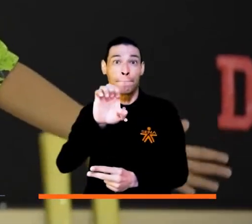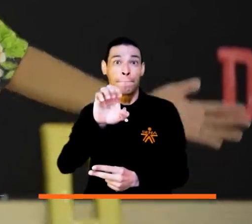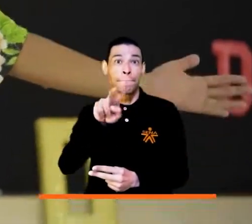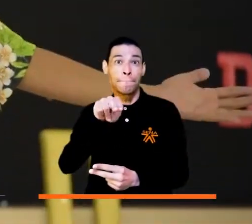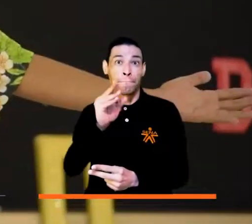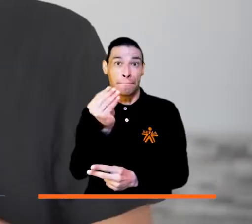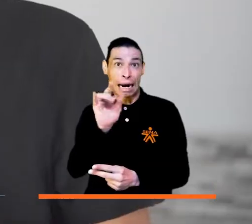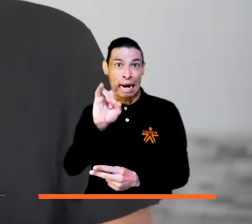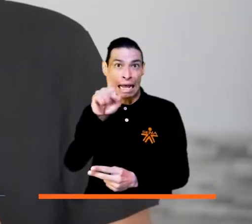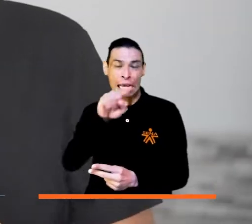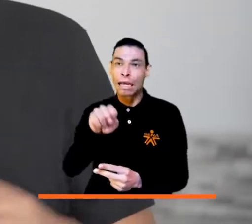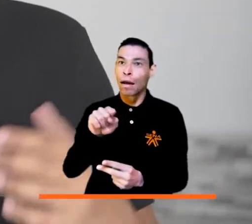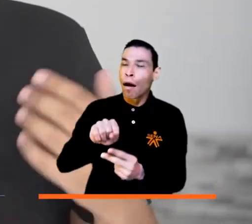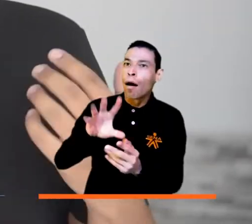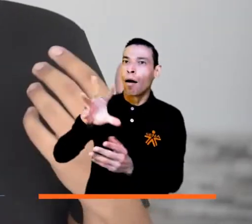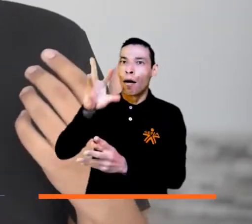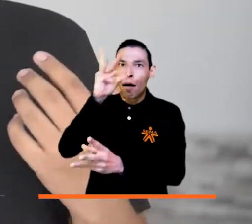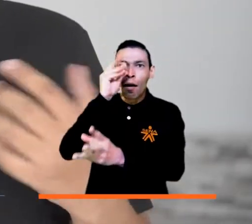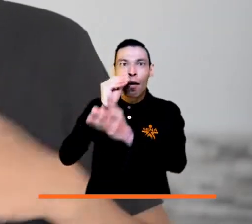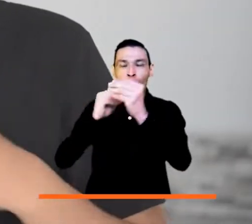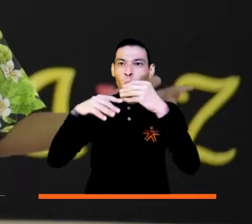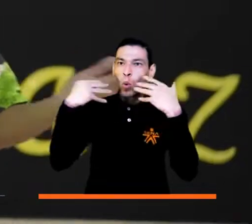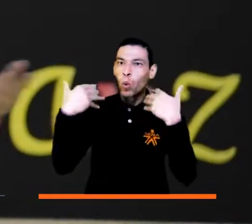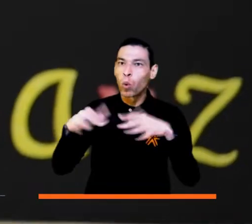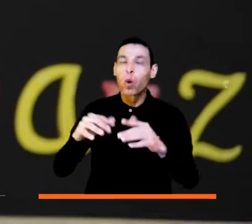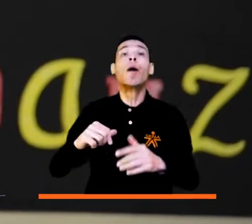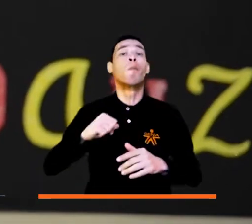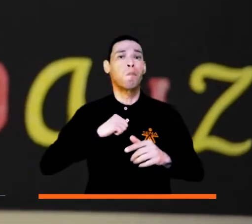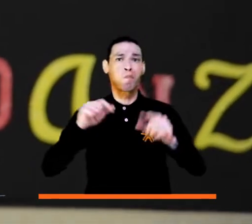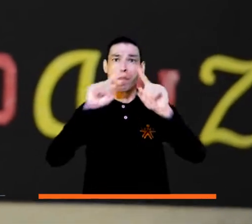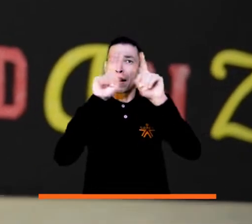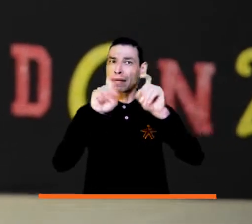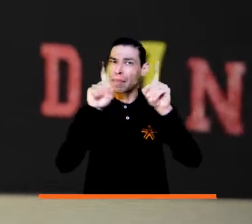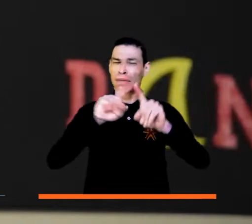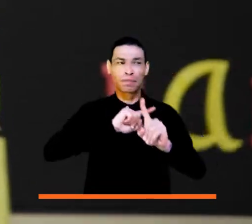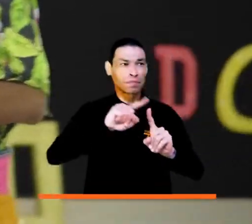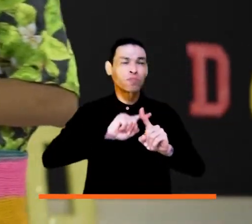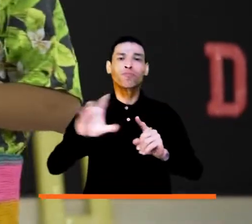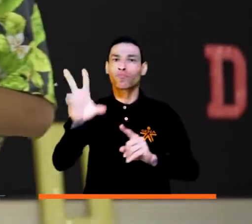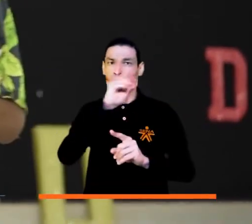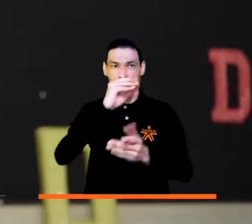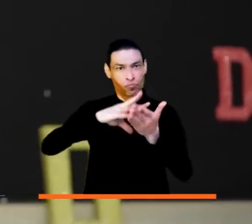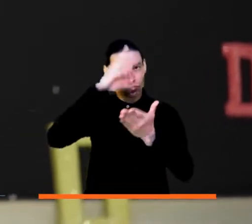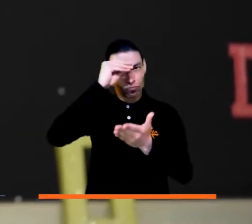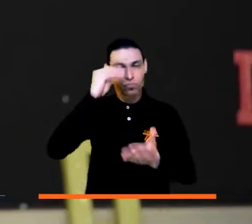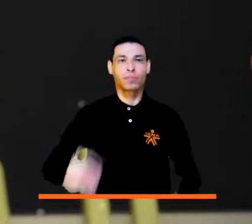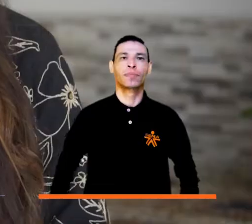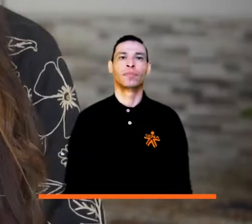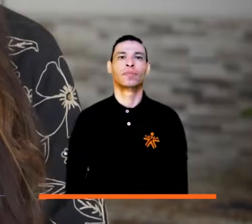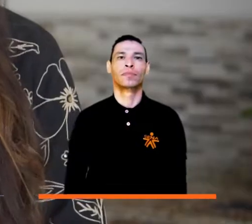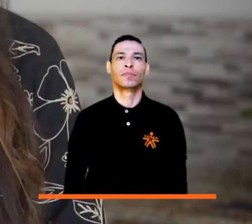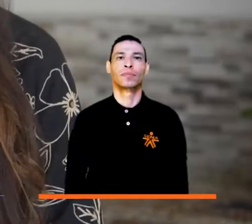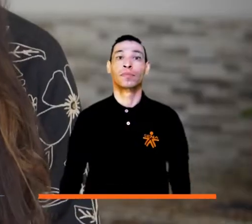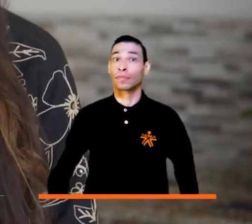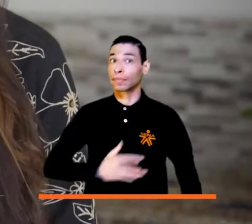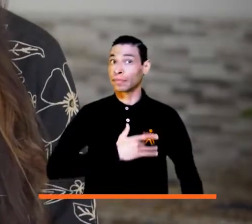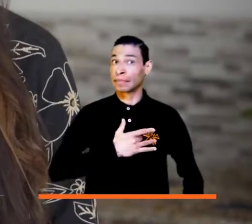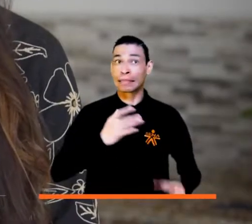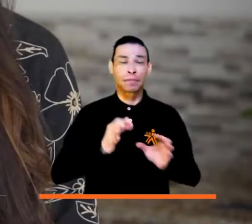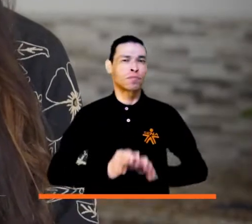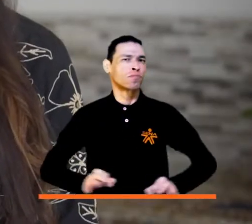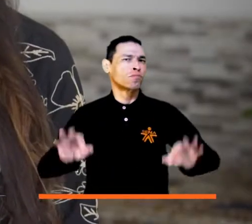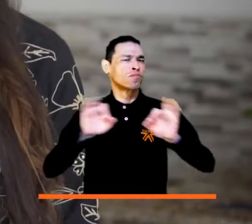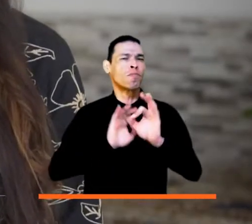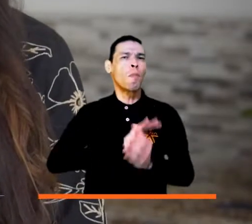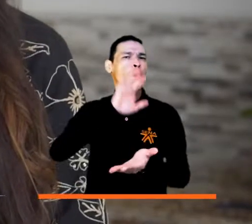y gracias a esto como que aprendí. Y muchas personas, hay muchos temas de los cuales podemos hablar y aprender. Para mí fue muy